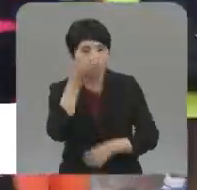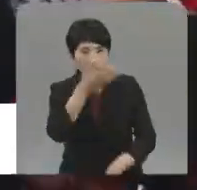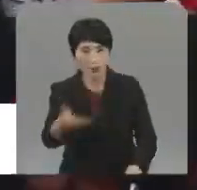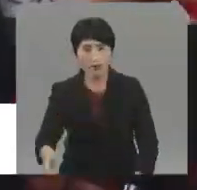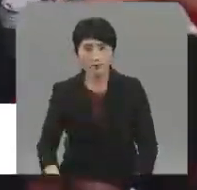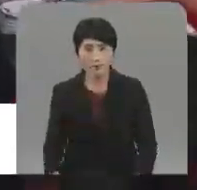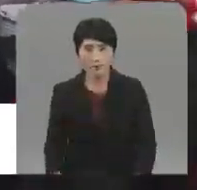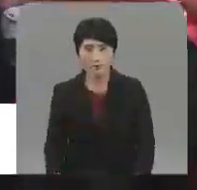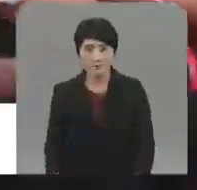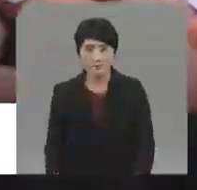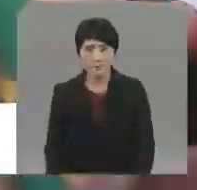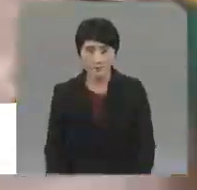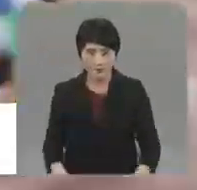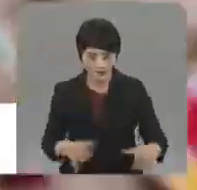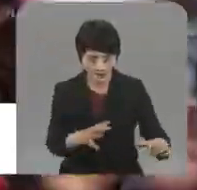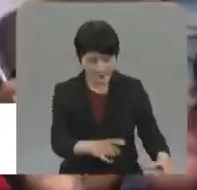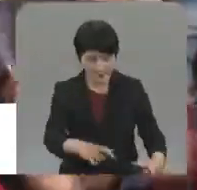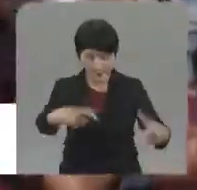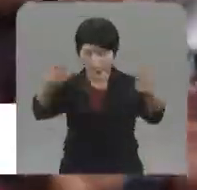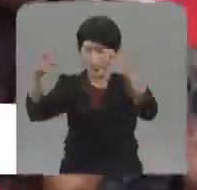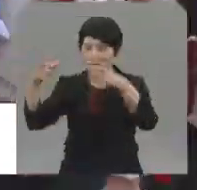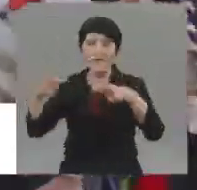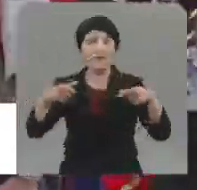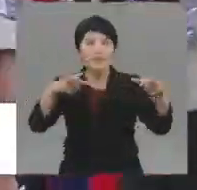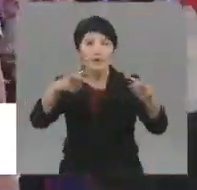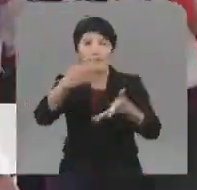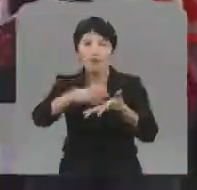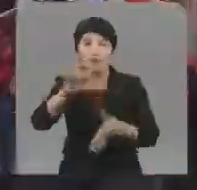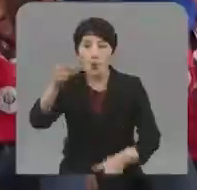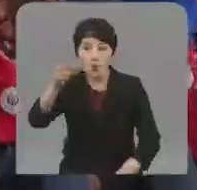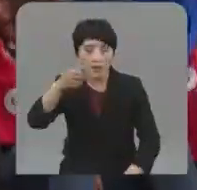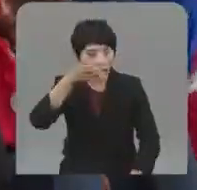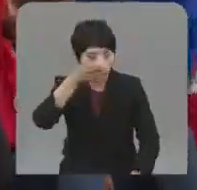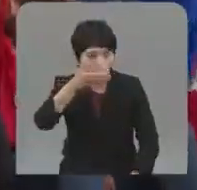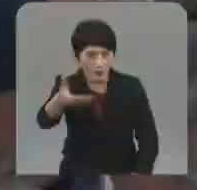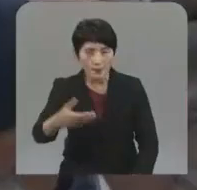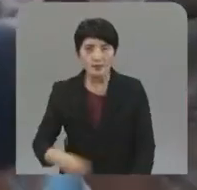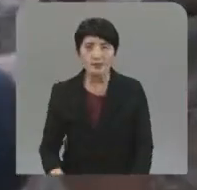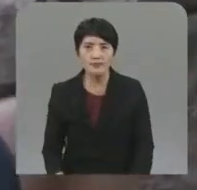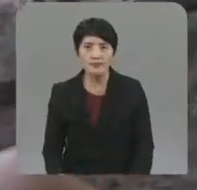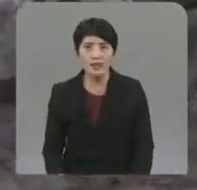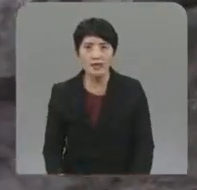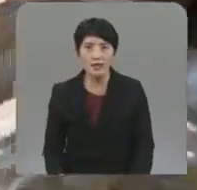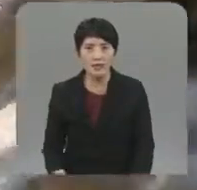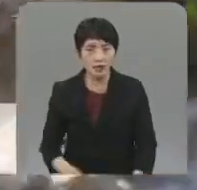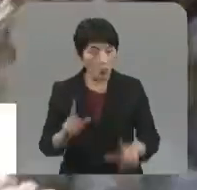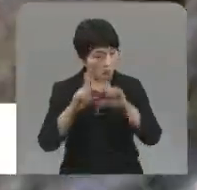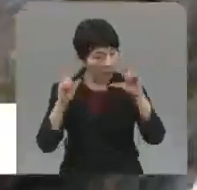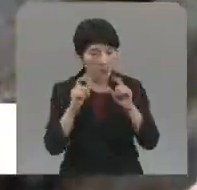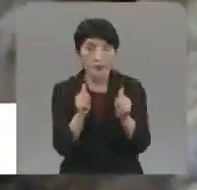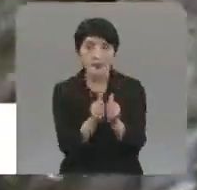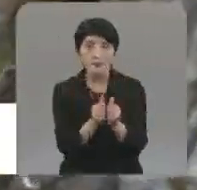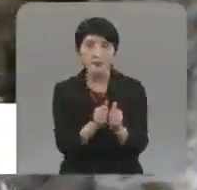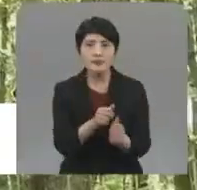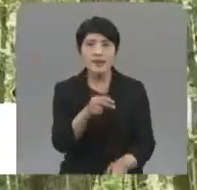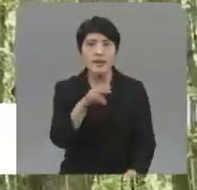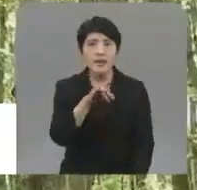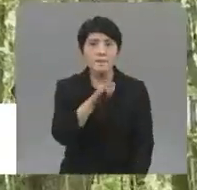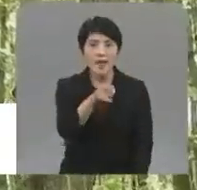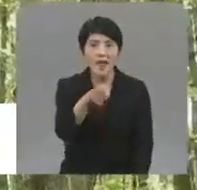actuaron una orquesta integrada por Scouts de distintas partes del mundo a la que se sumará un espectáculo de drones y fuegos artificiales